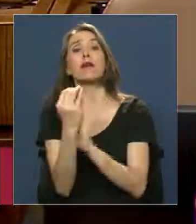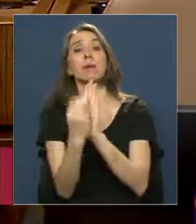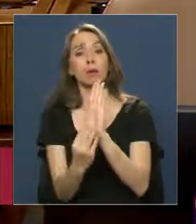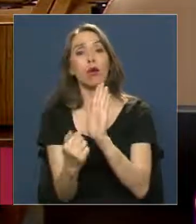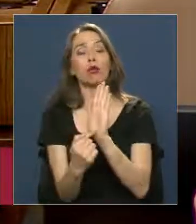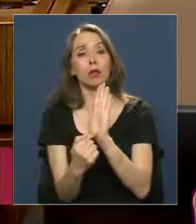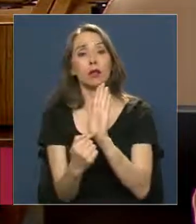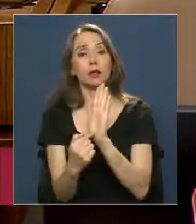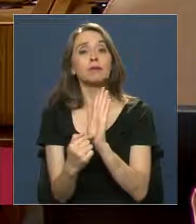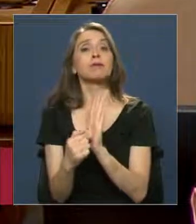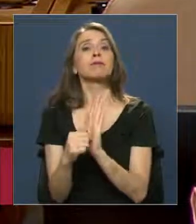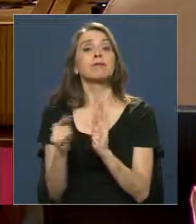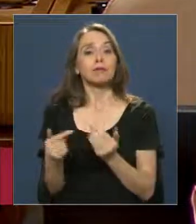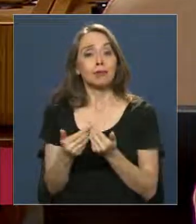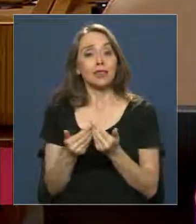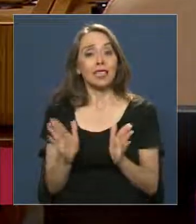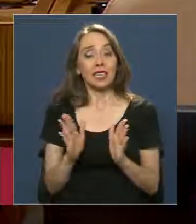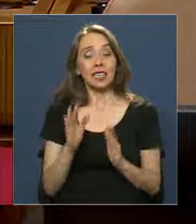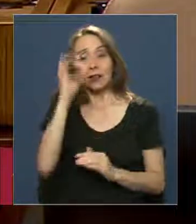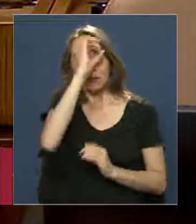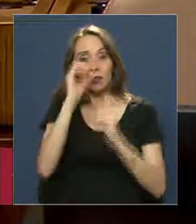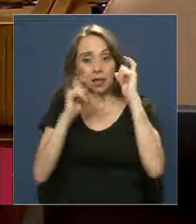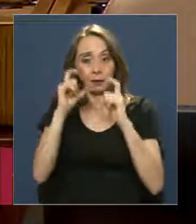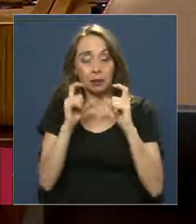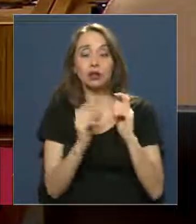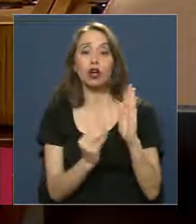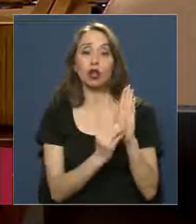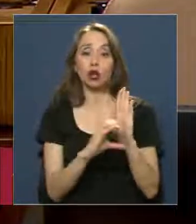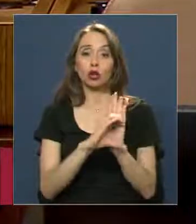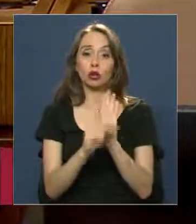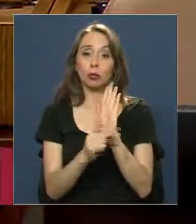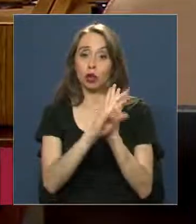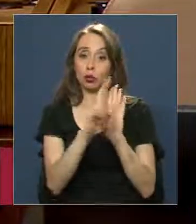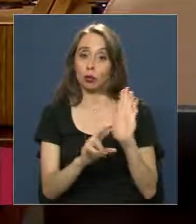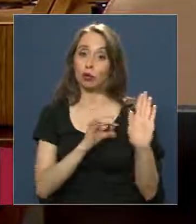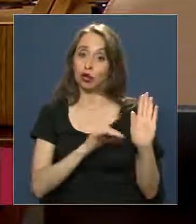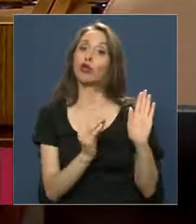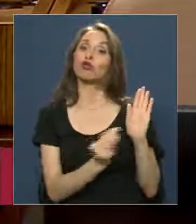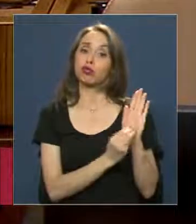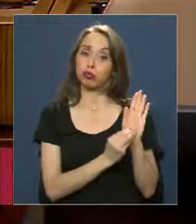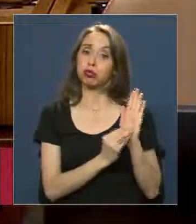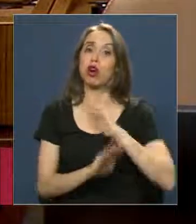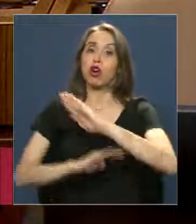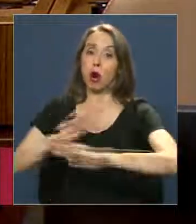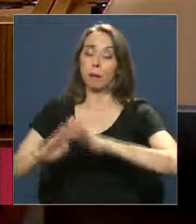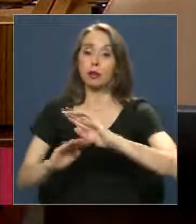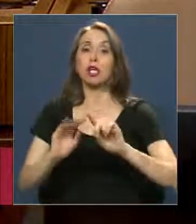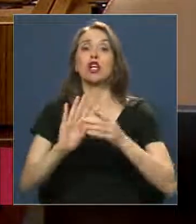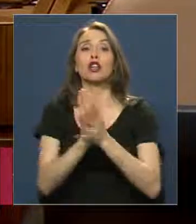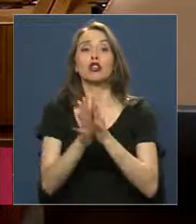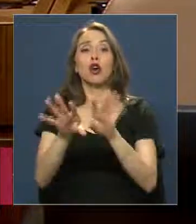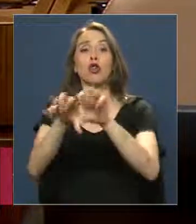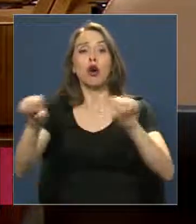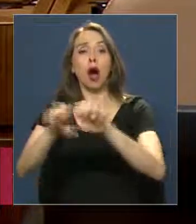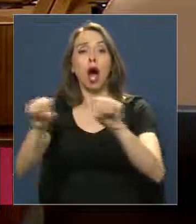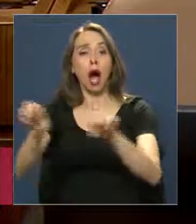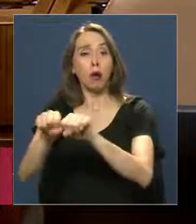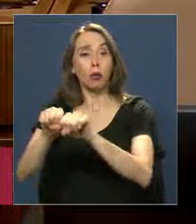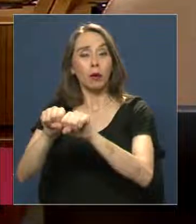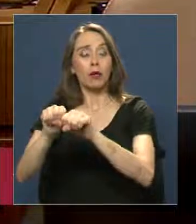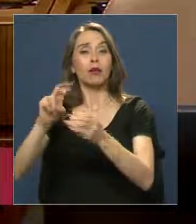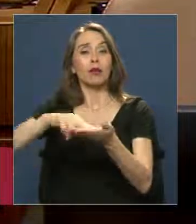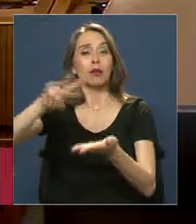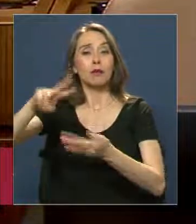tiene una amplia protección tanto en nuestra Constitución Política de la República como en todos los pactos internacionales de derechos